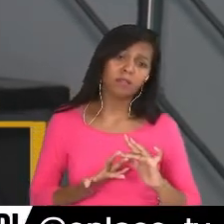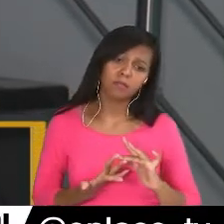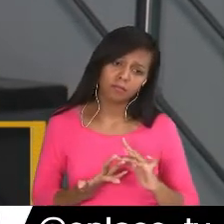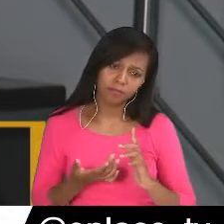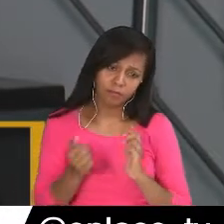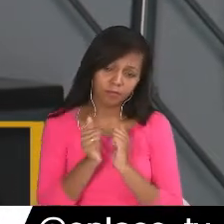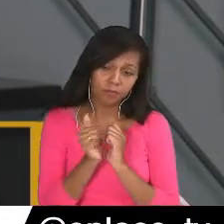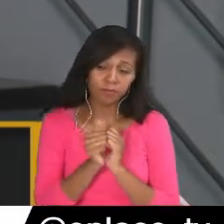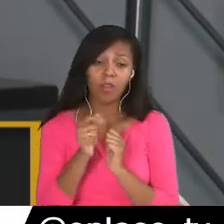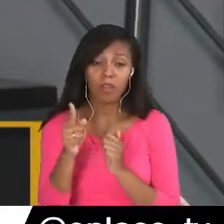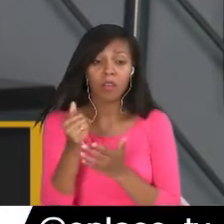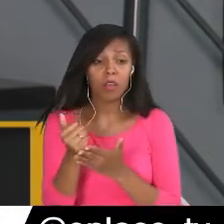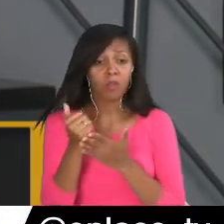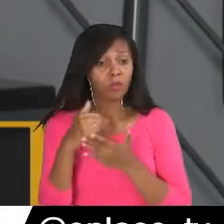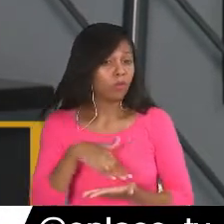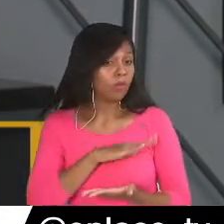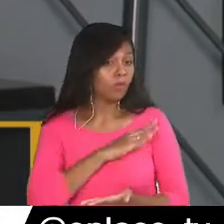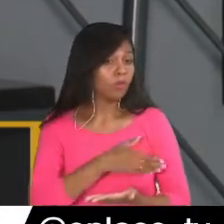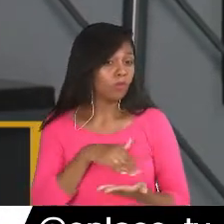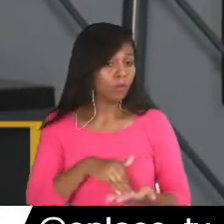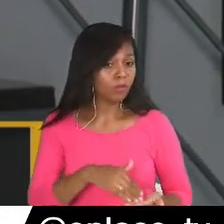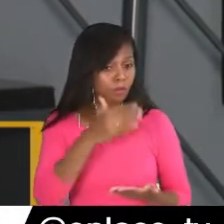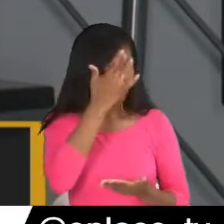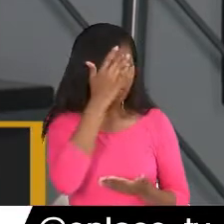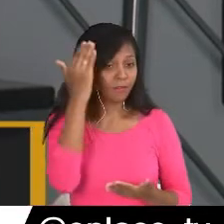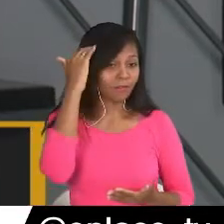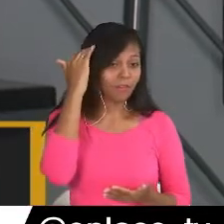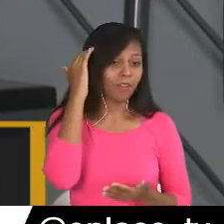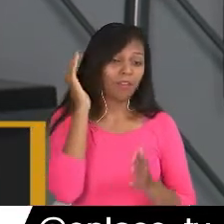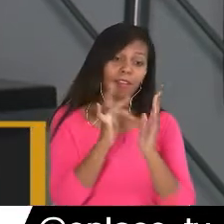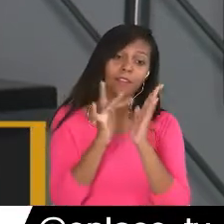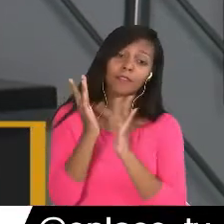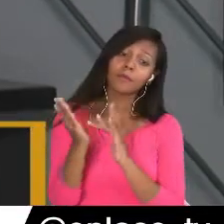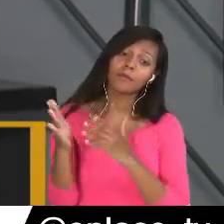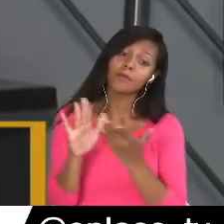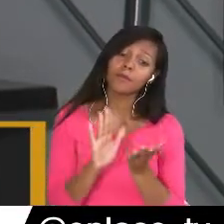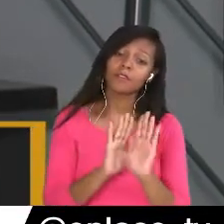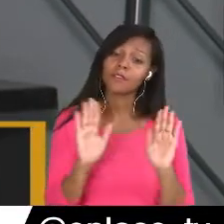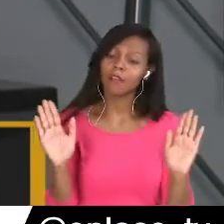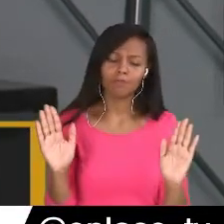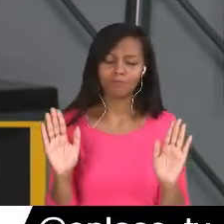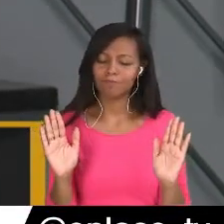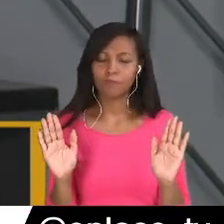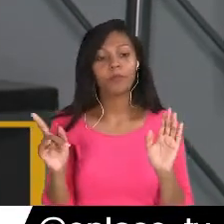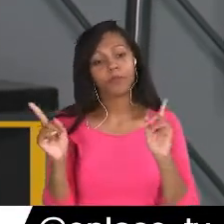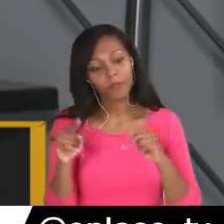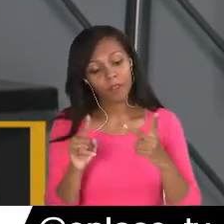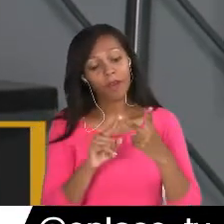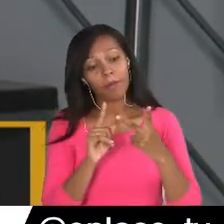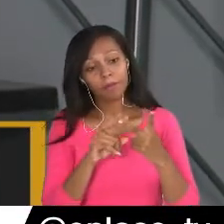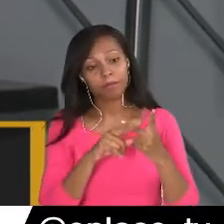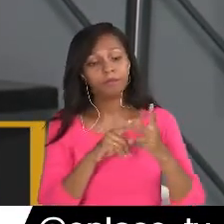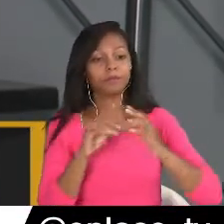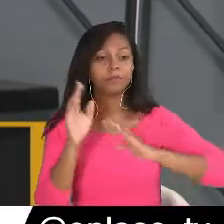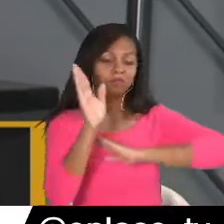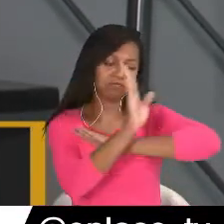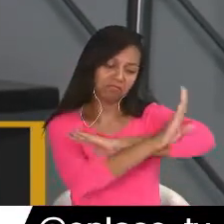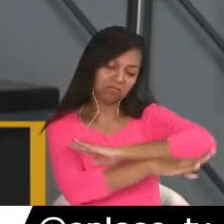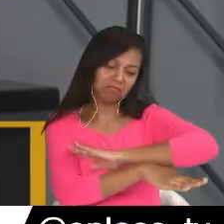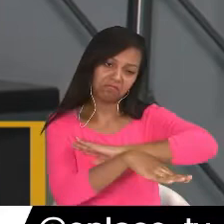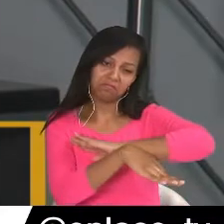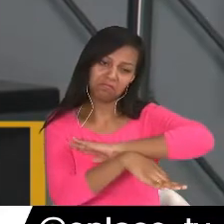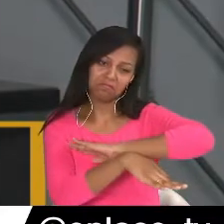Jesús no se quedó muerto. Entonces, la vigilia pascual que inicia más o menos 9 de la noche, 10 de la noche en algunas parroquias, digamos que es una celebración